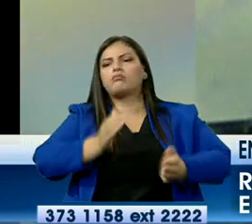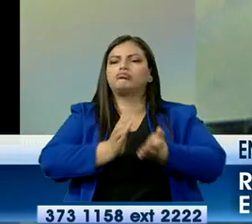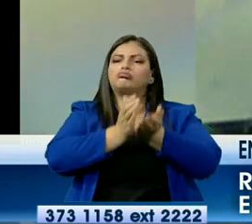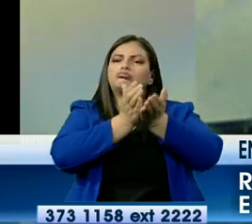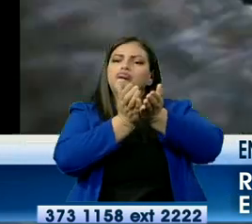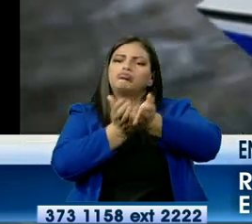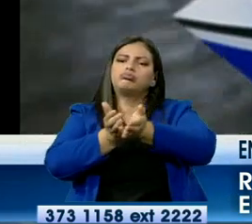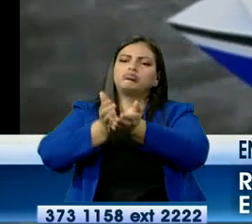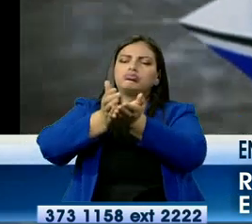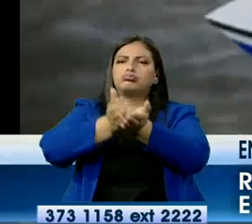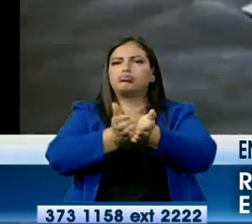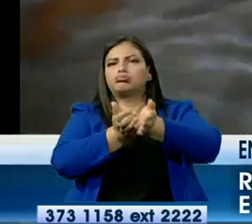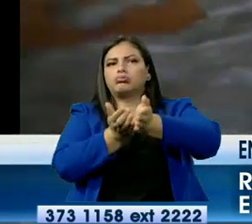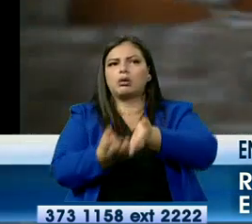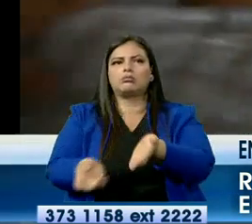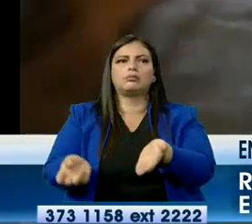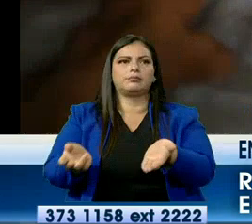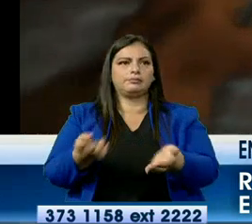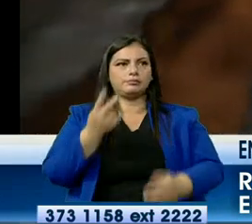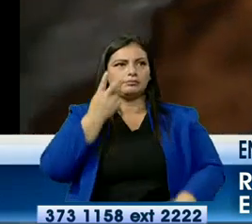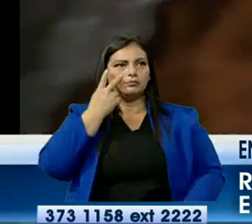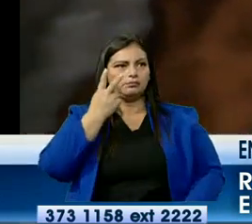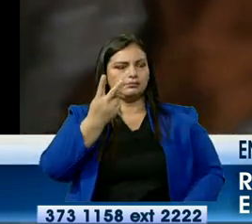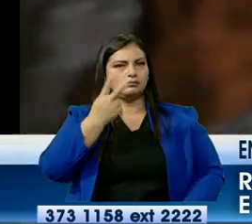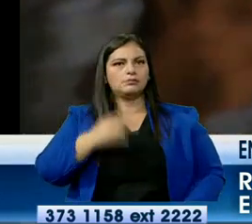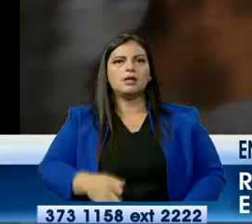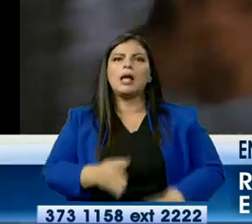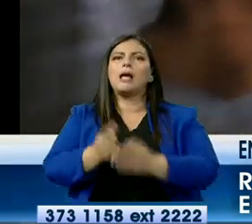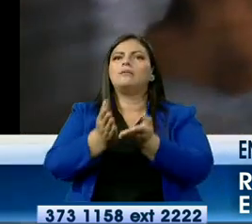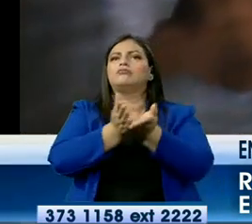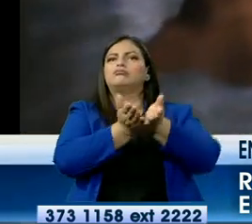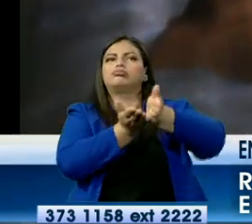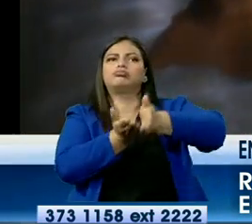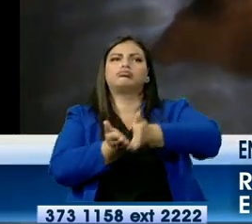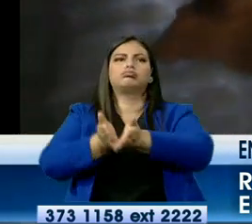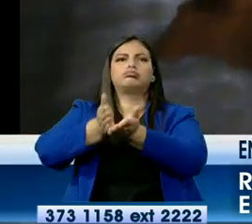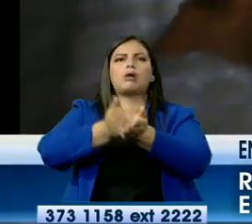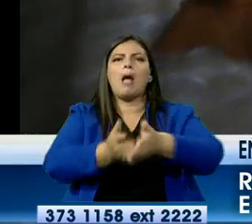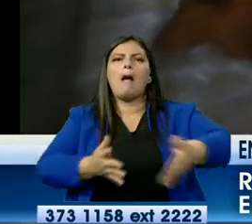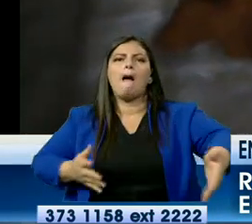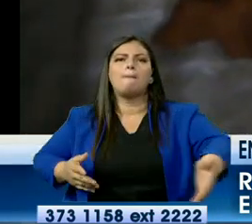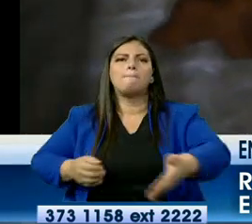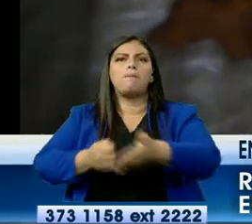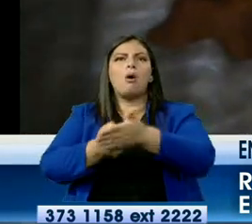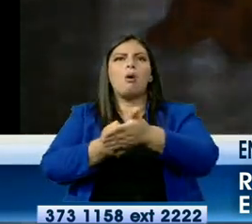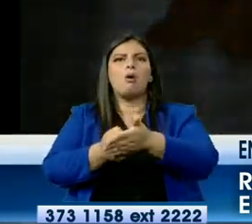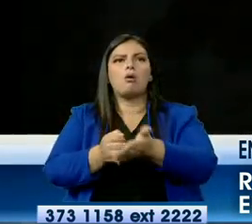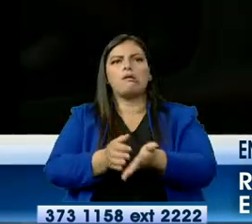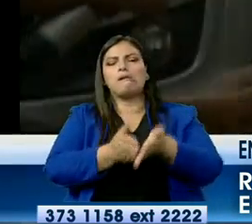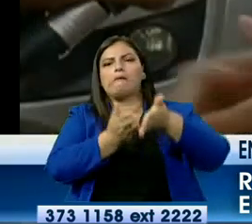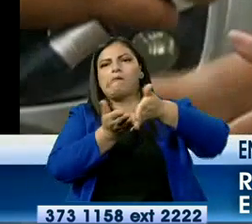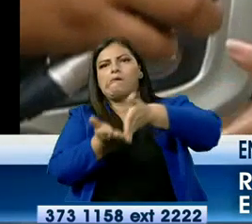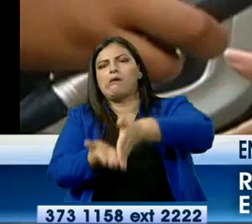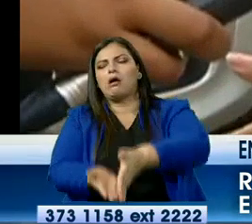la lancha en que viajaban se estrelló en un banco de arena y solo él no pudo ser rescatado aquel día. Tenía las botas, tenía